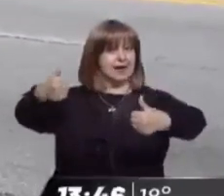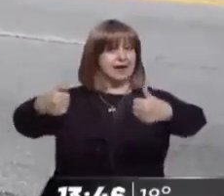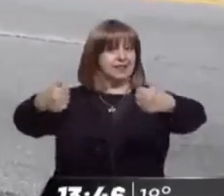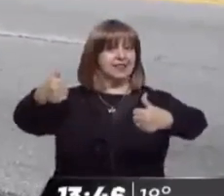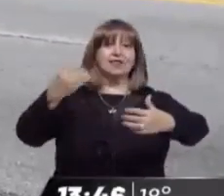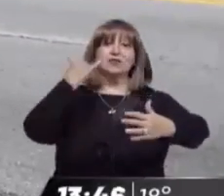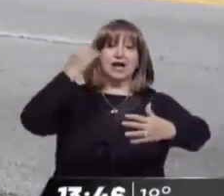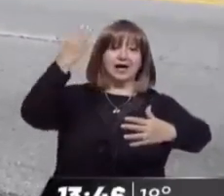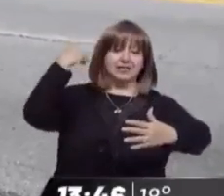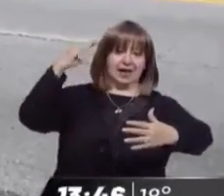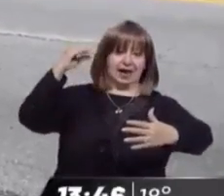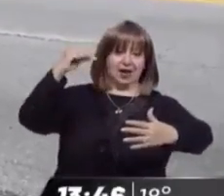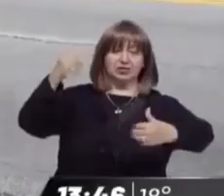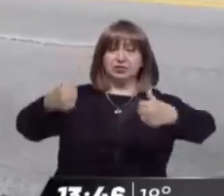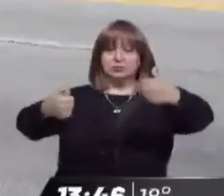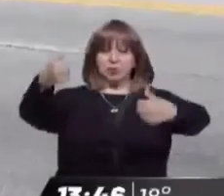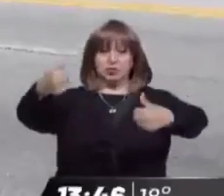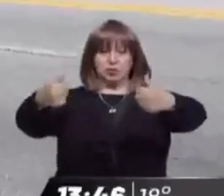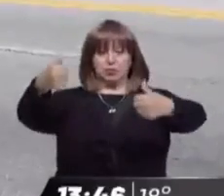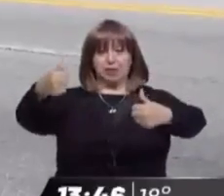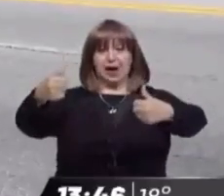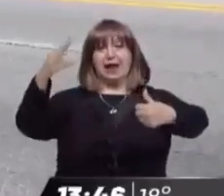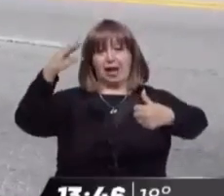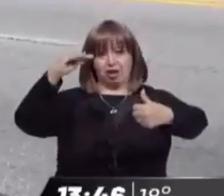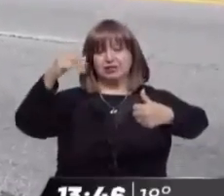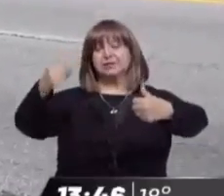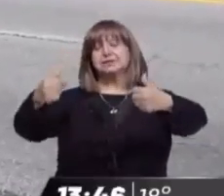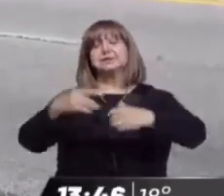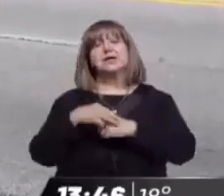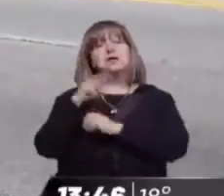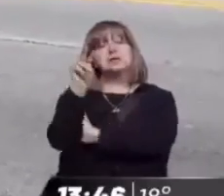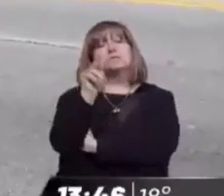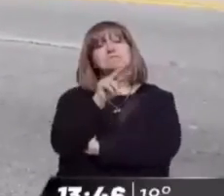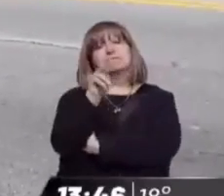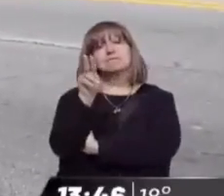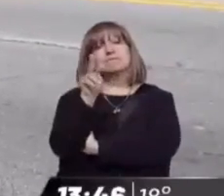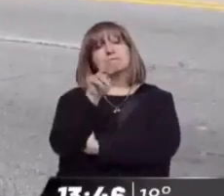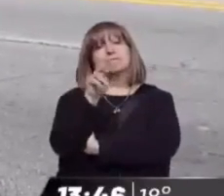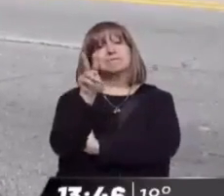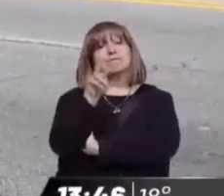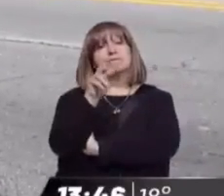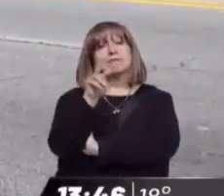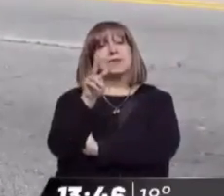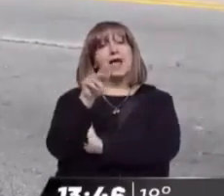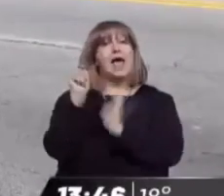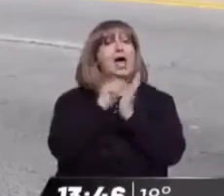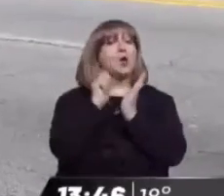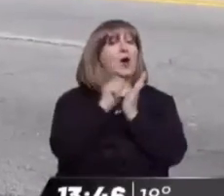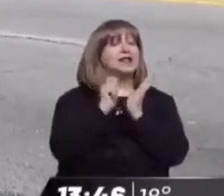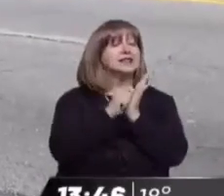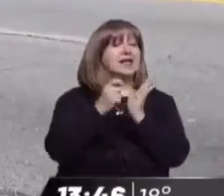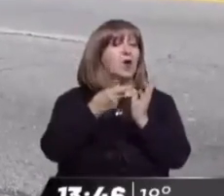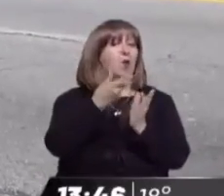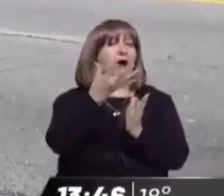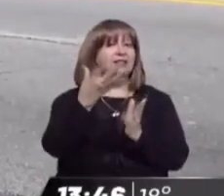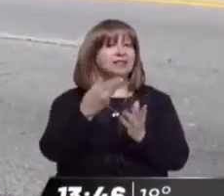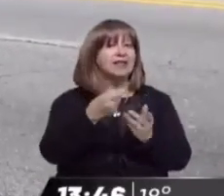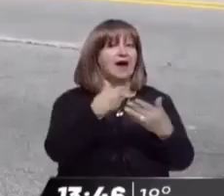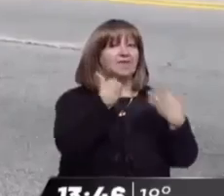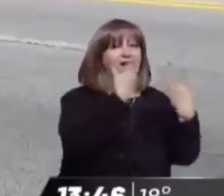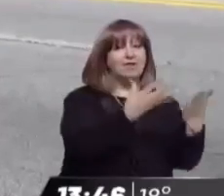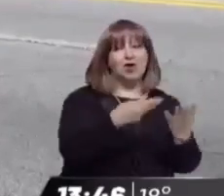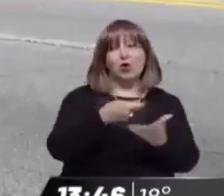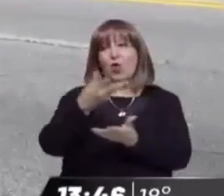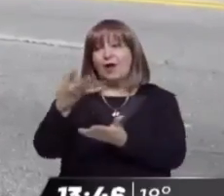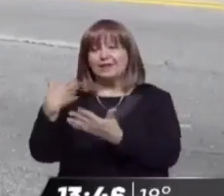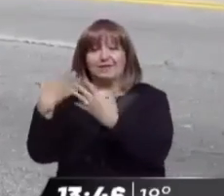respuesta, más allá de una percepción personal, pero bueno, las encuestas están diciendo, por ejemplo, una publicada